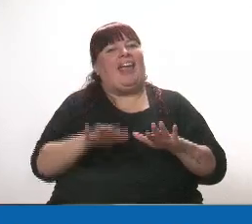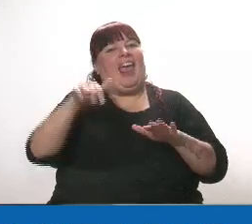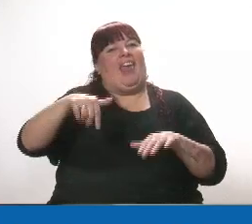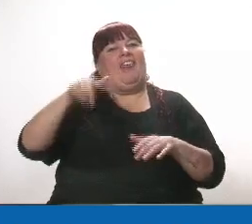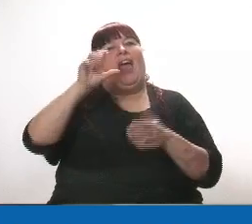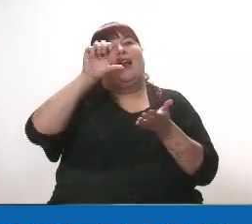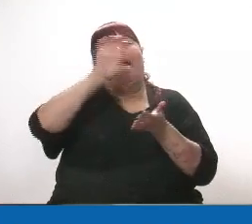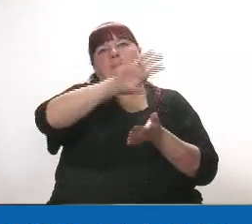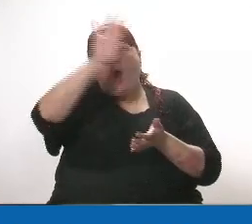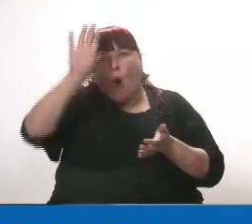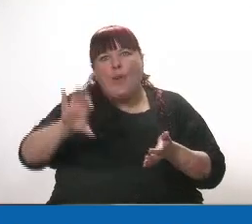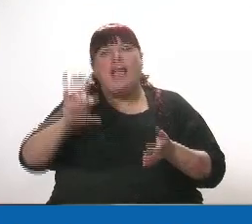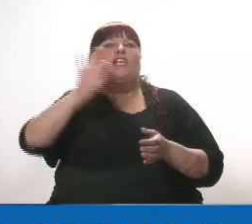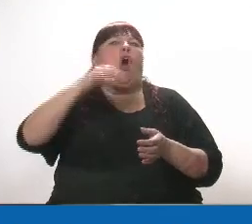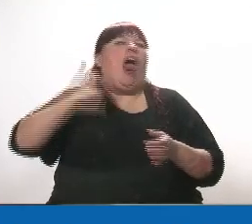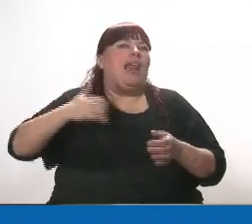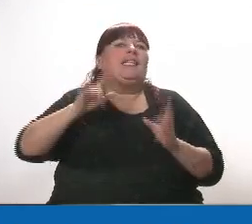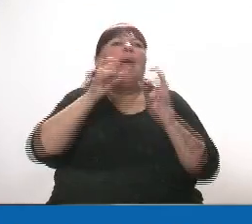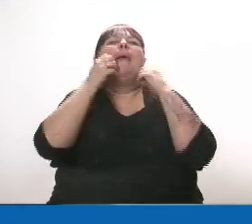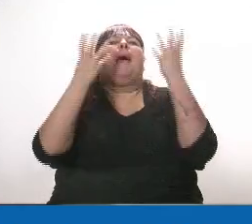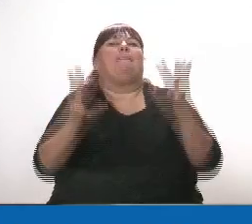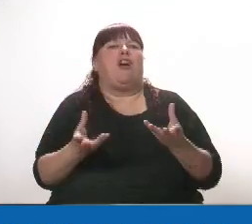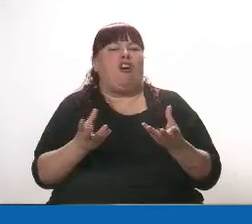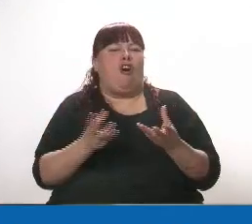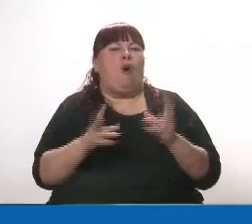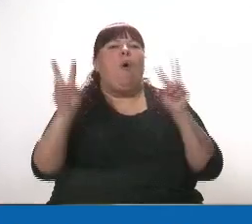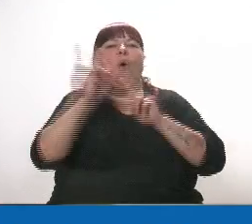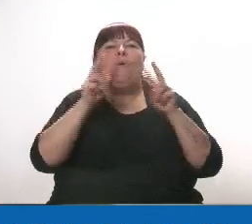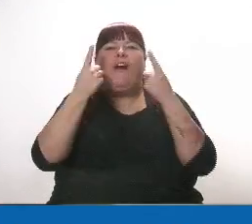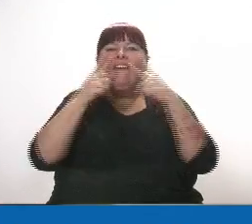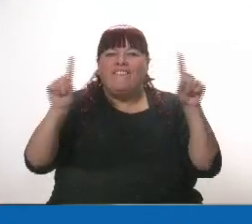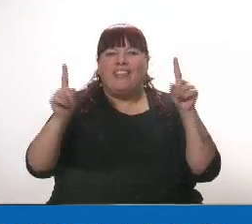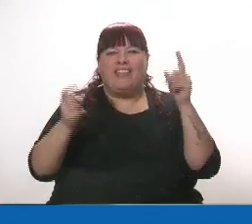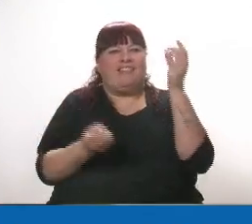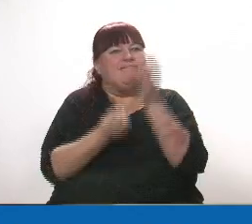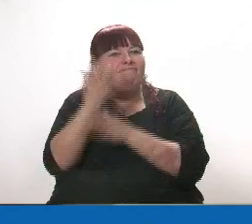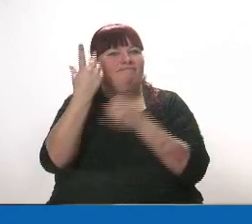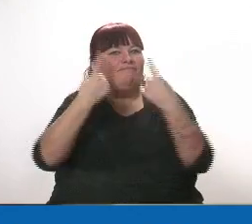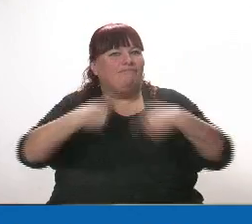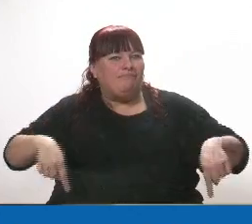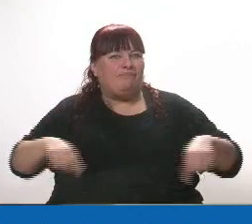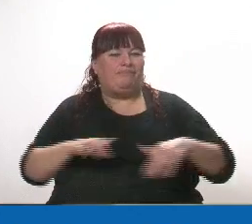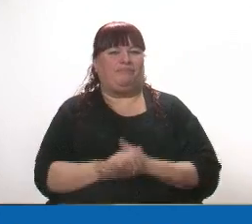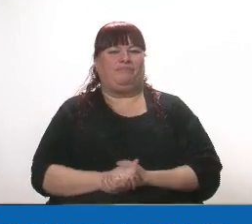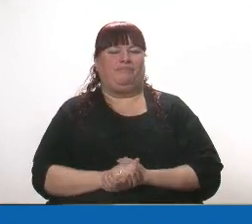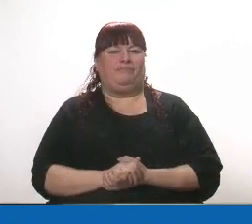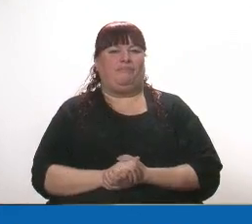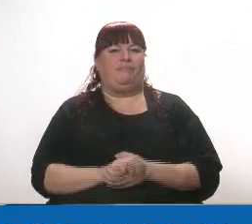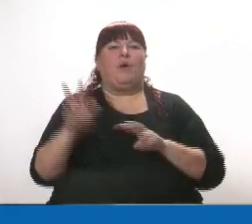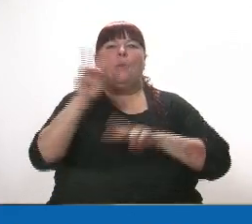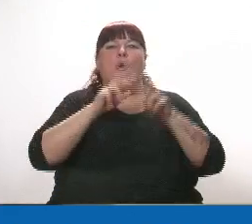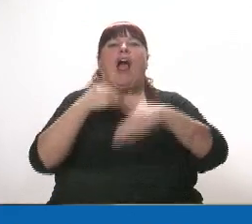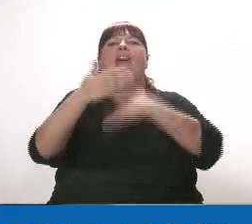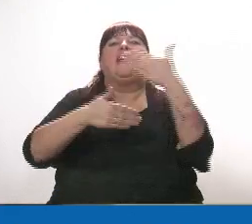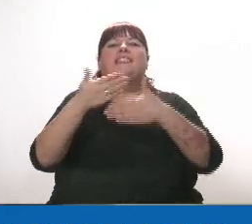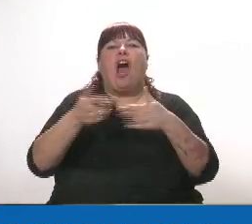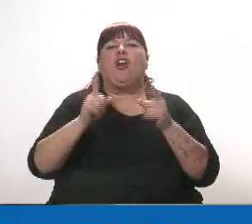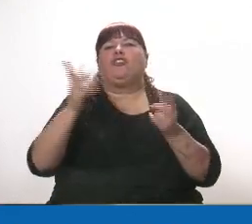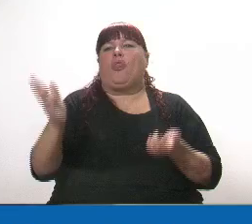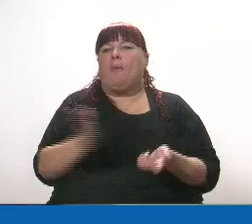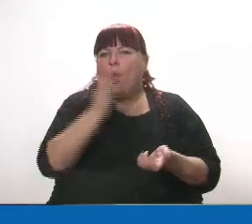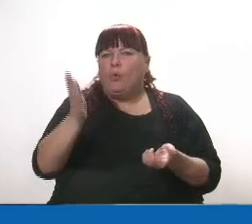tierras a mejorarlas a generar Innovación a generar desarrollo